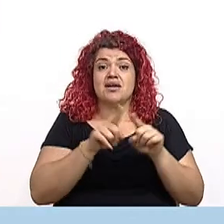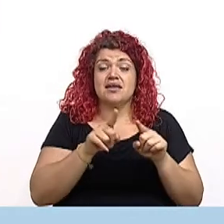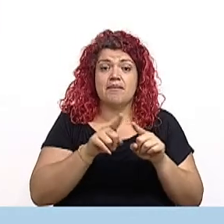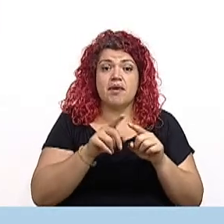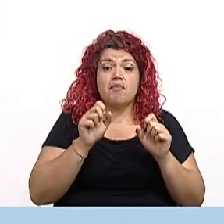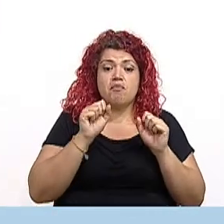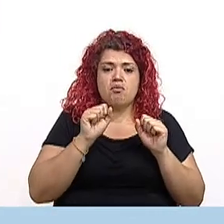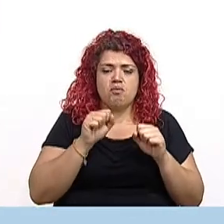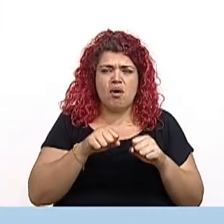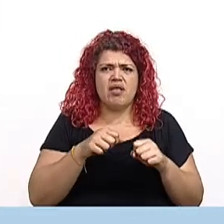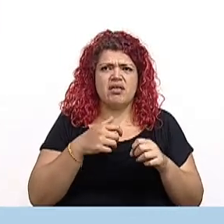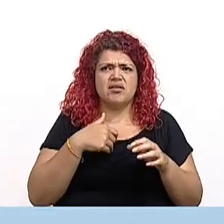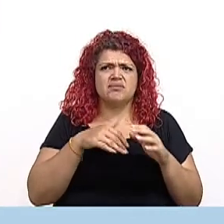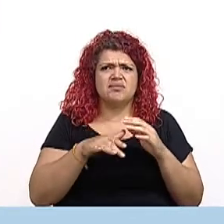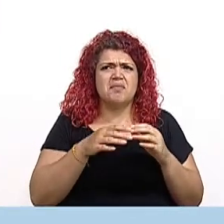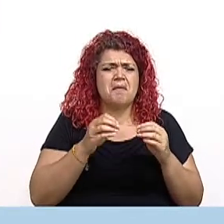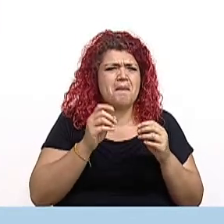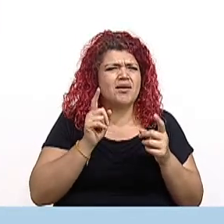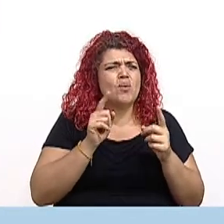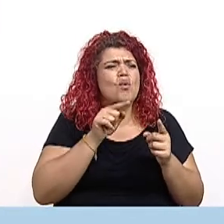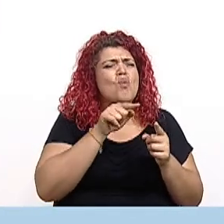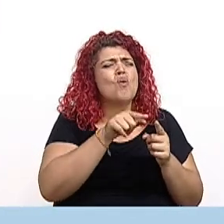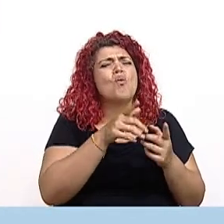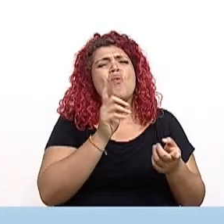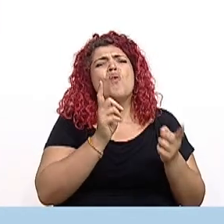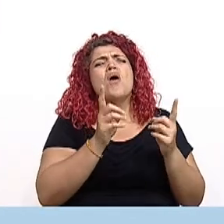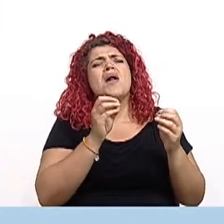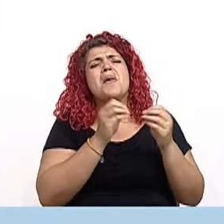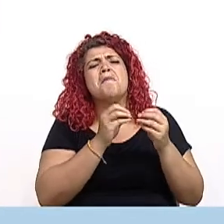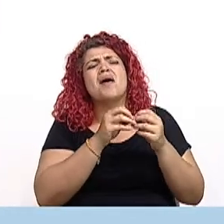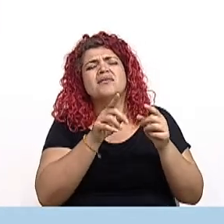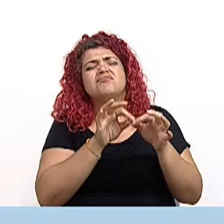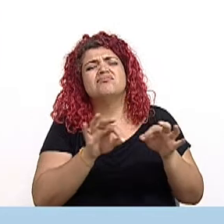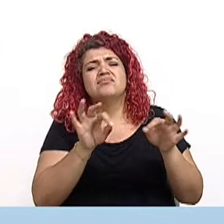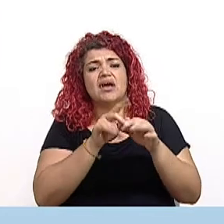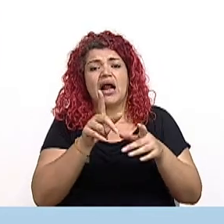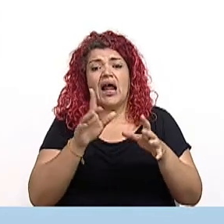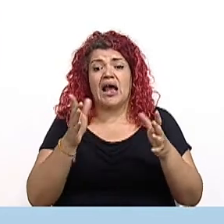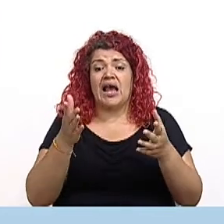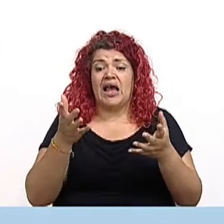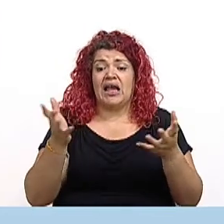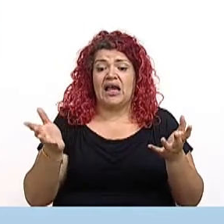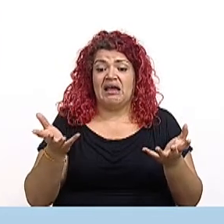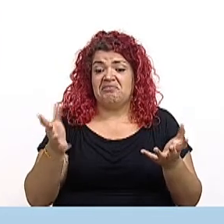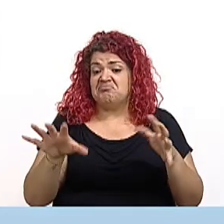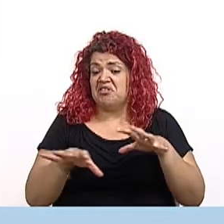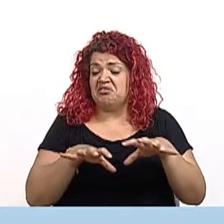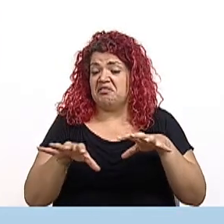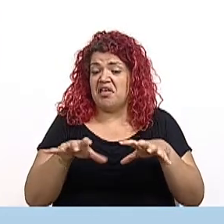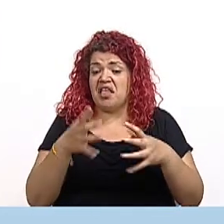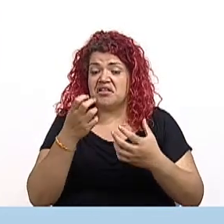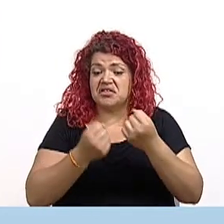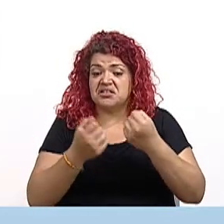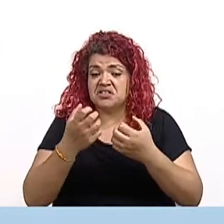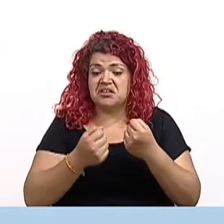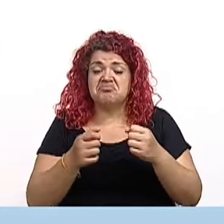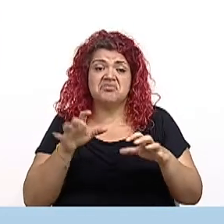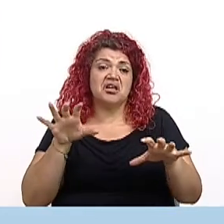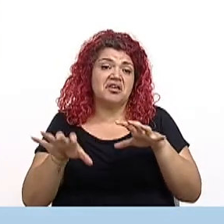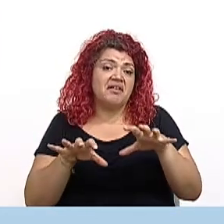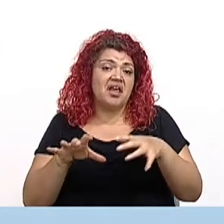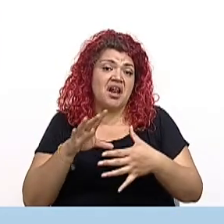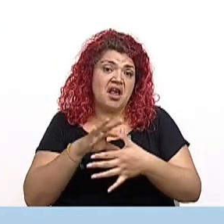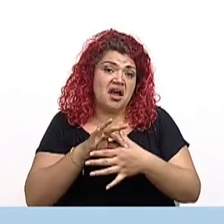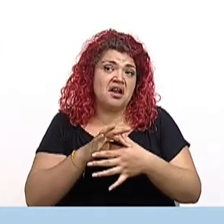más productivas, detectar cuáles son las que pueden favorecer más la actividad lechera, la actividad también de la carne.